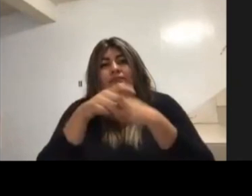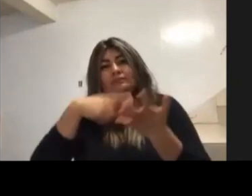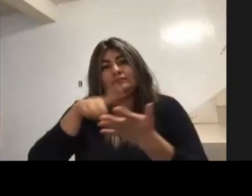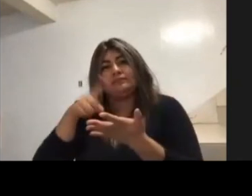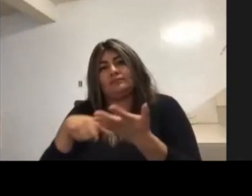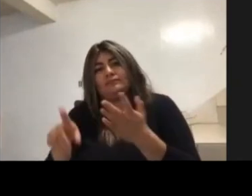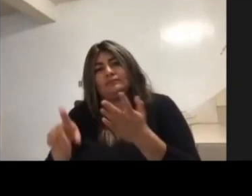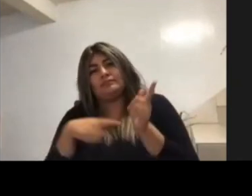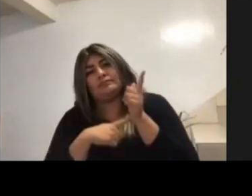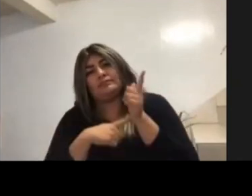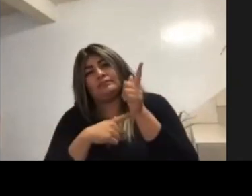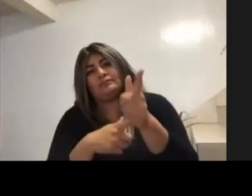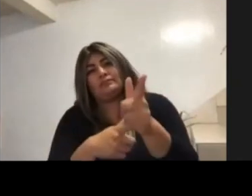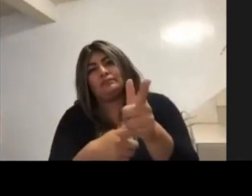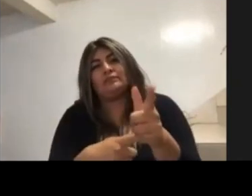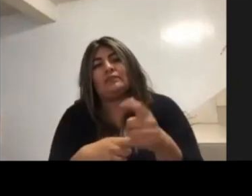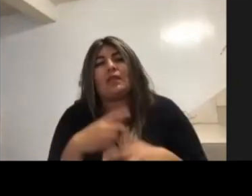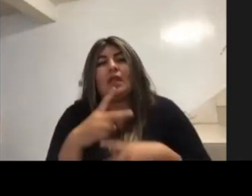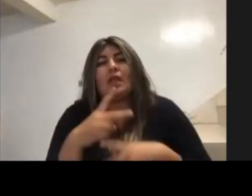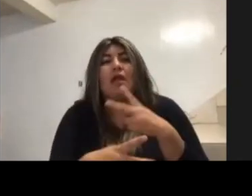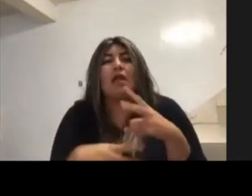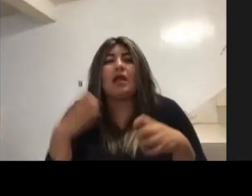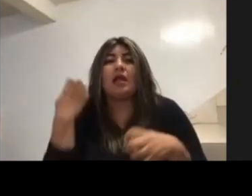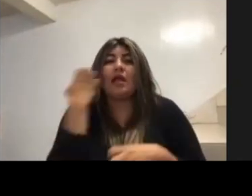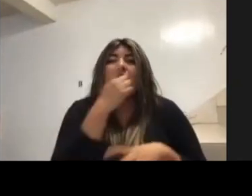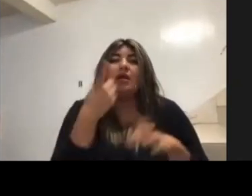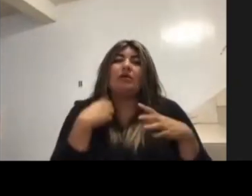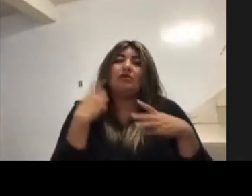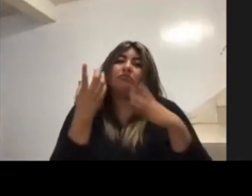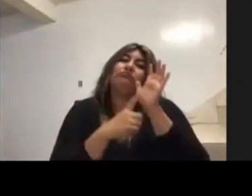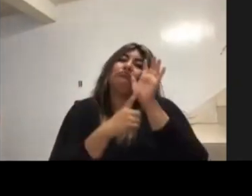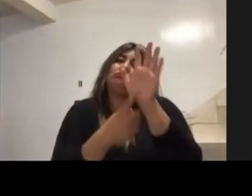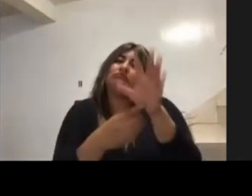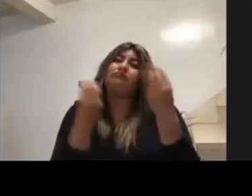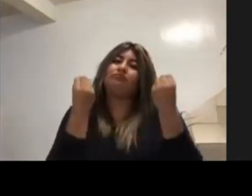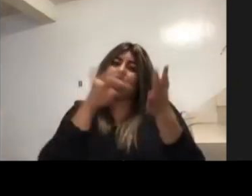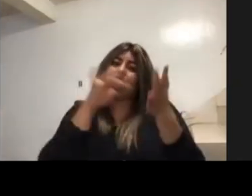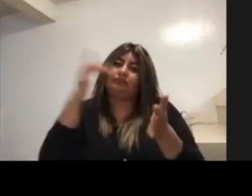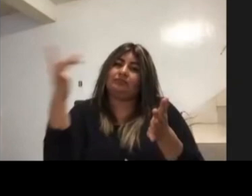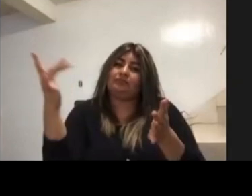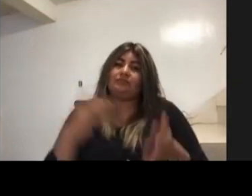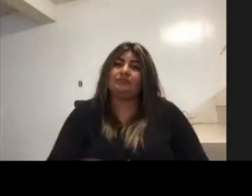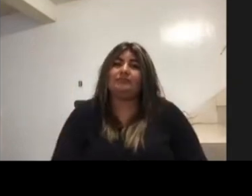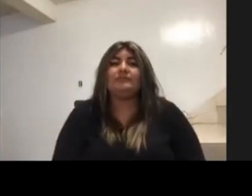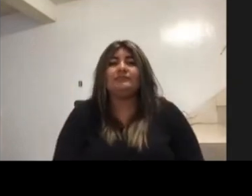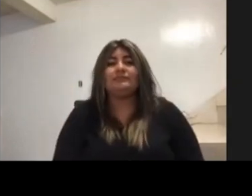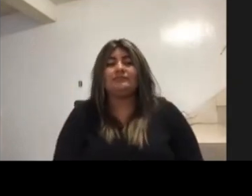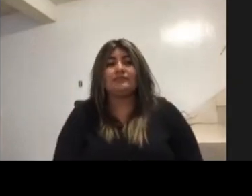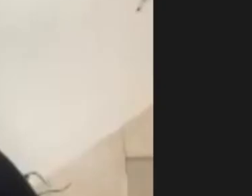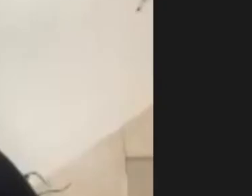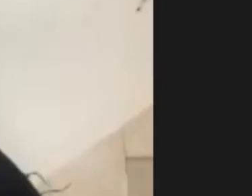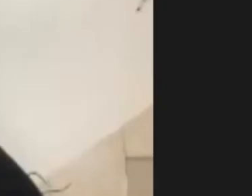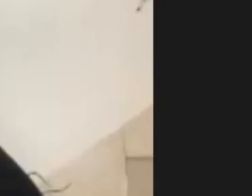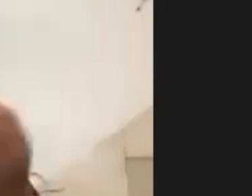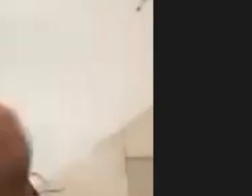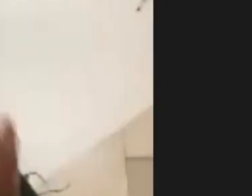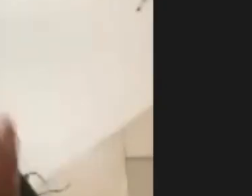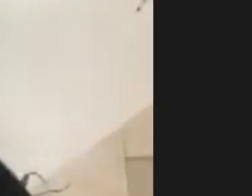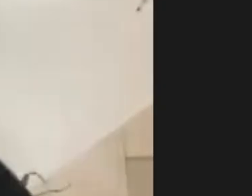en general es lo que quería yo compartir con ustedes. Muchas gracias. Muchas gracias, Alicia.